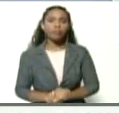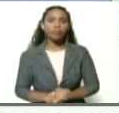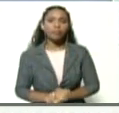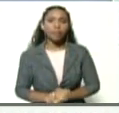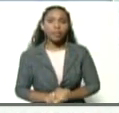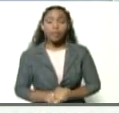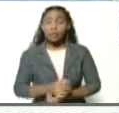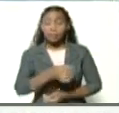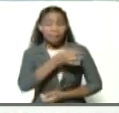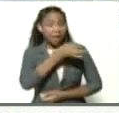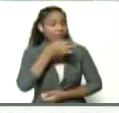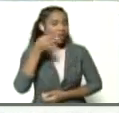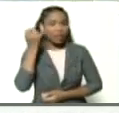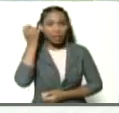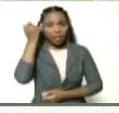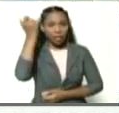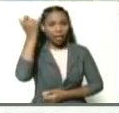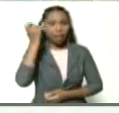Maravillosa idea.